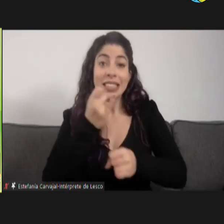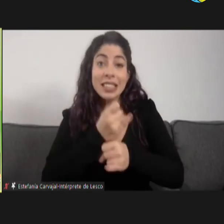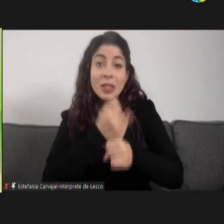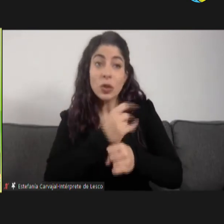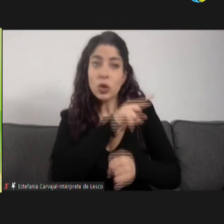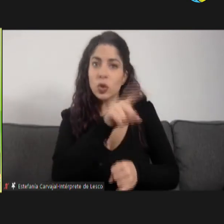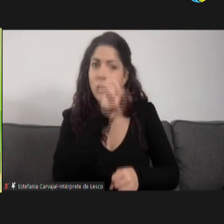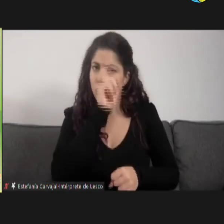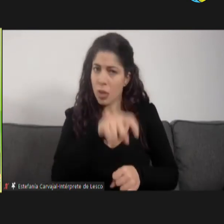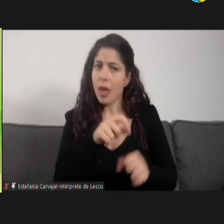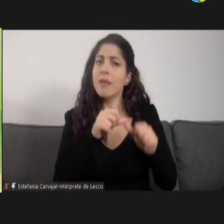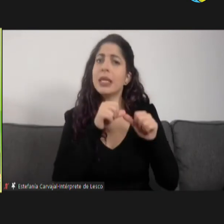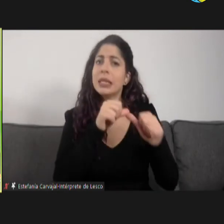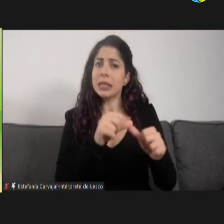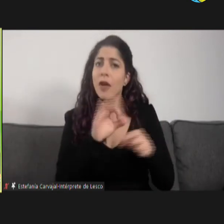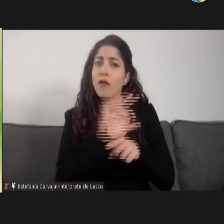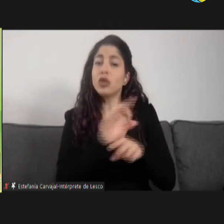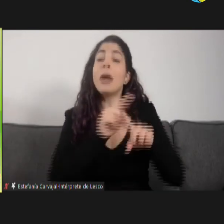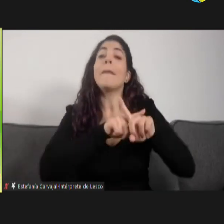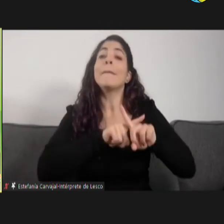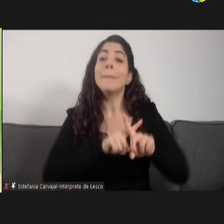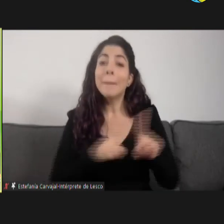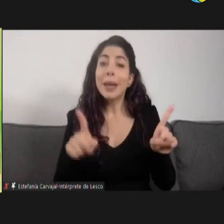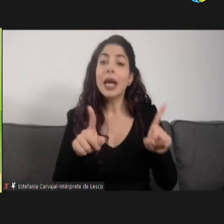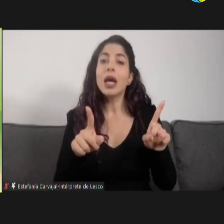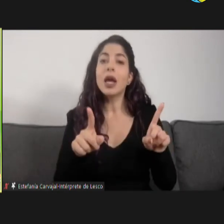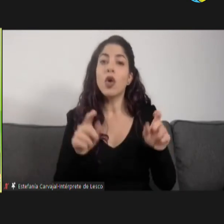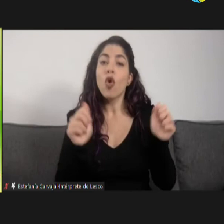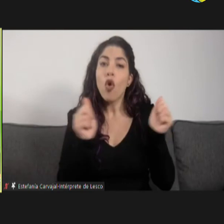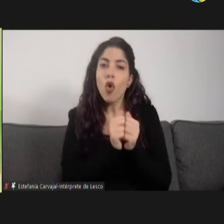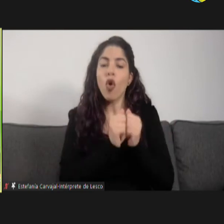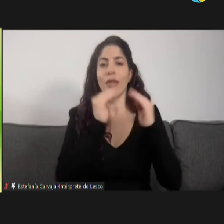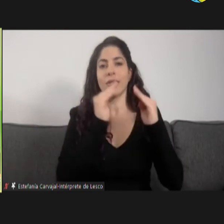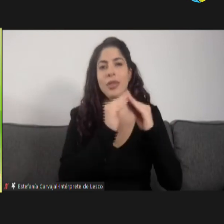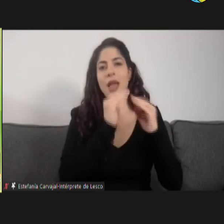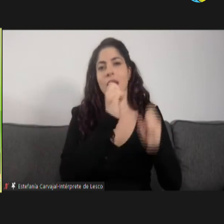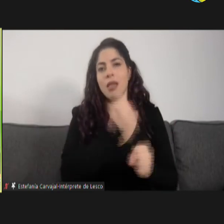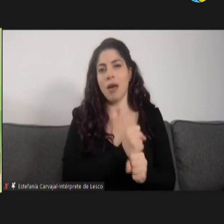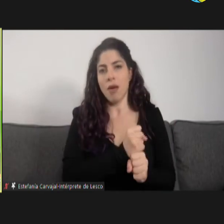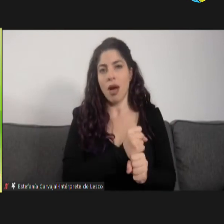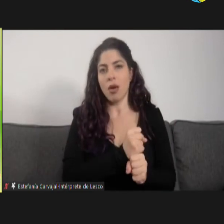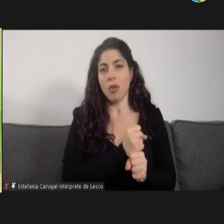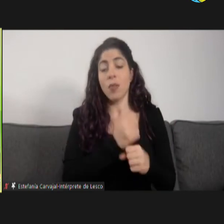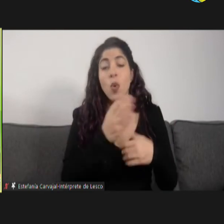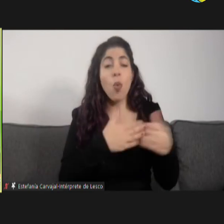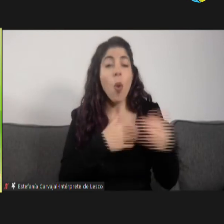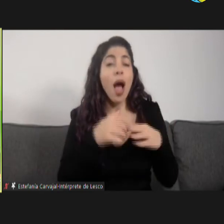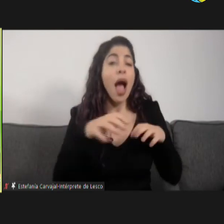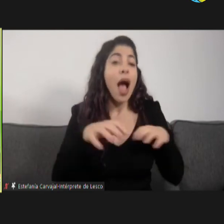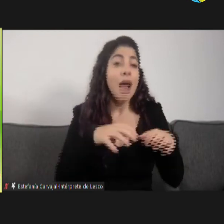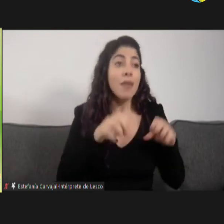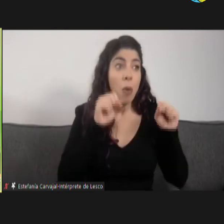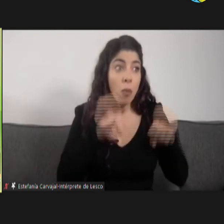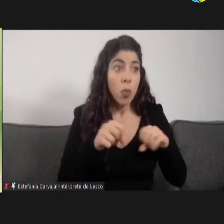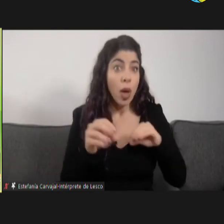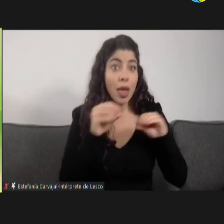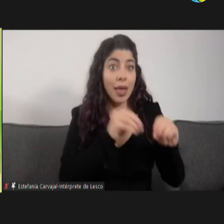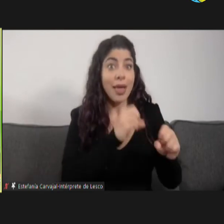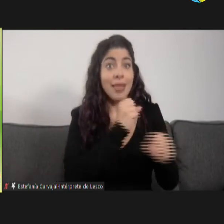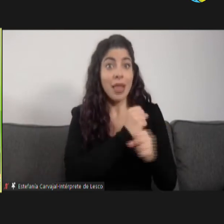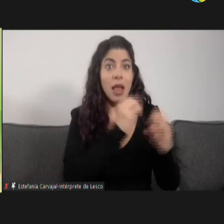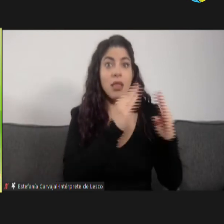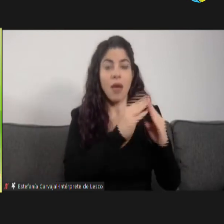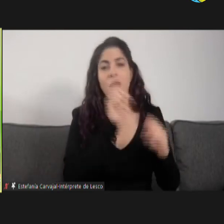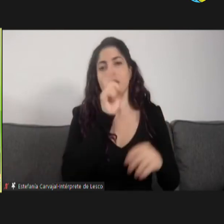seguir operando bajo la modalidad de teletrabajo para todas aquellas actividades que sean teletrabajables. Se ha hecho